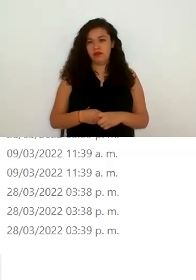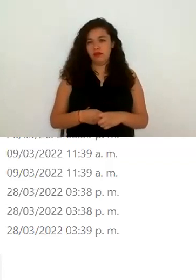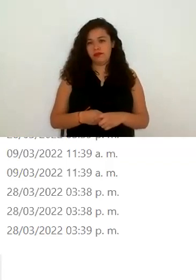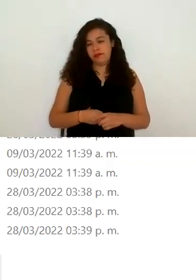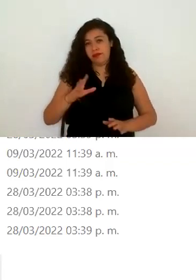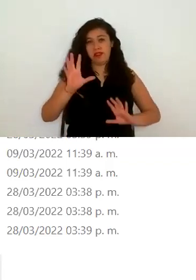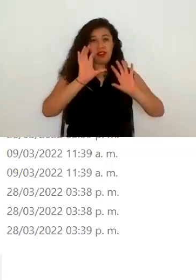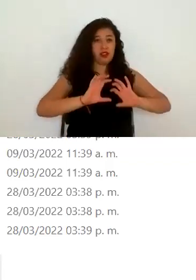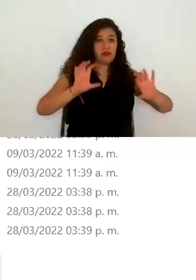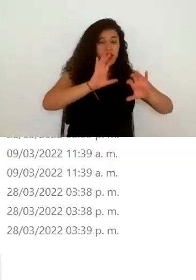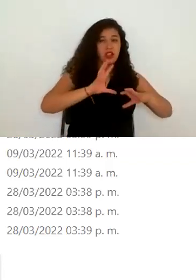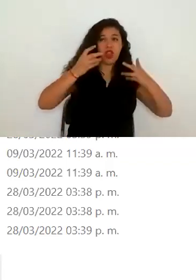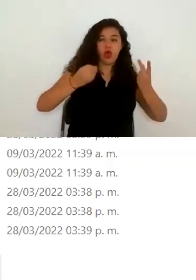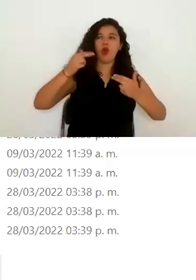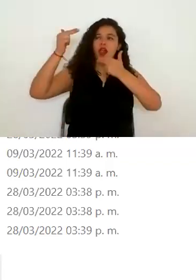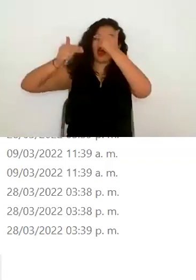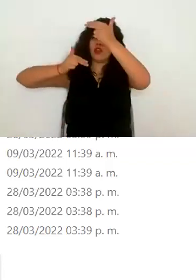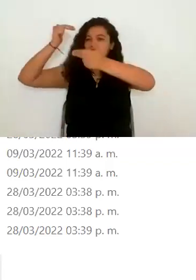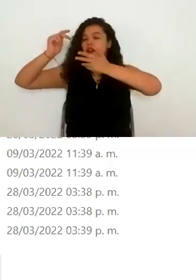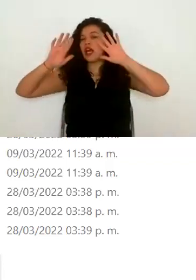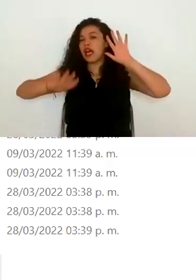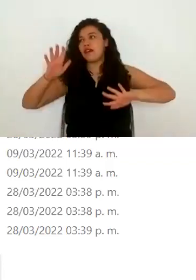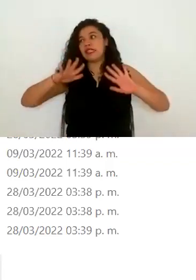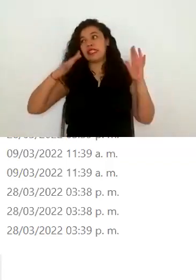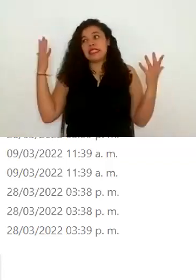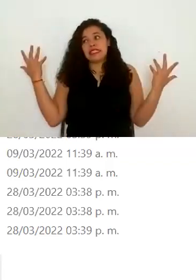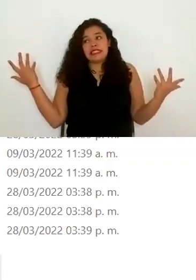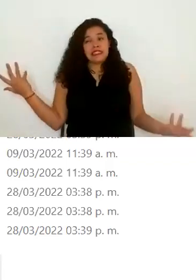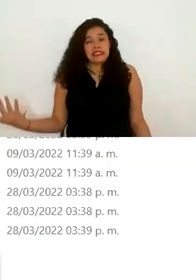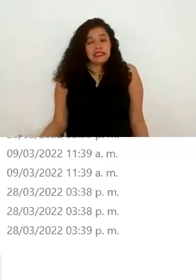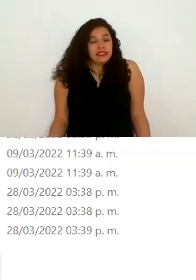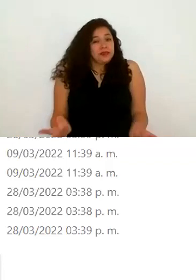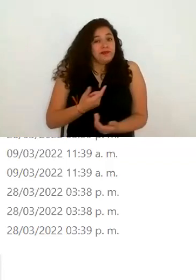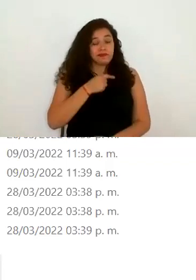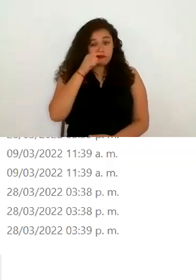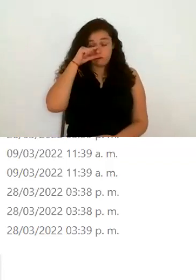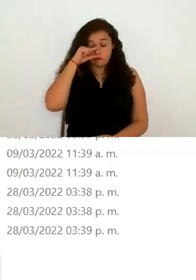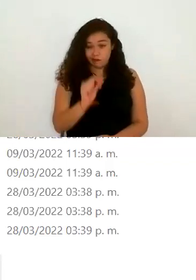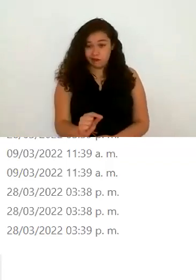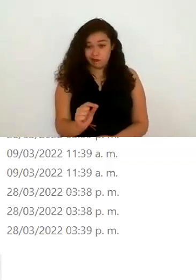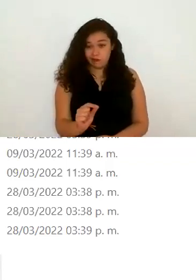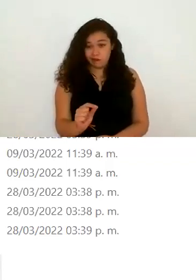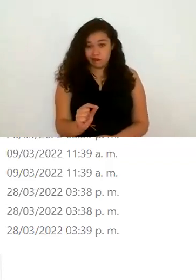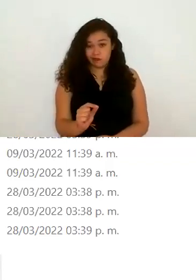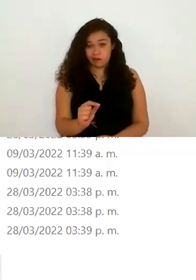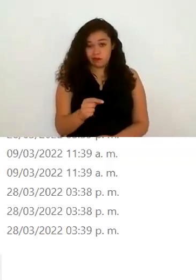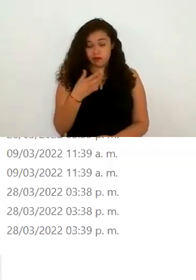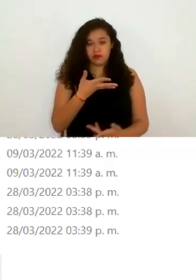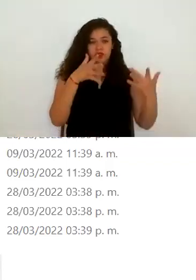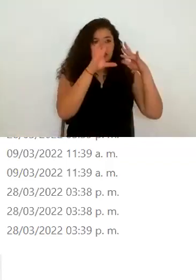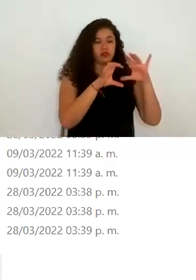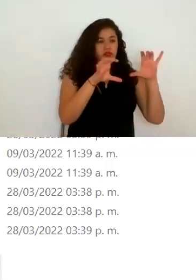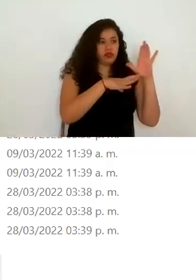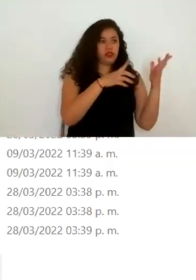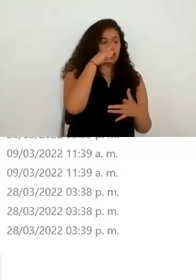o los servidores hacen a veces muchas travesuras y llega un día, encienden sus equipos y se dañó